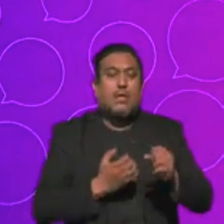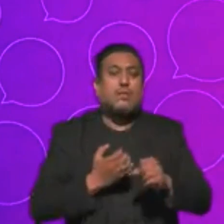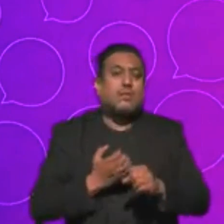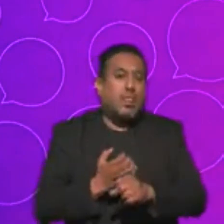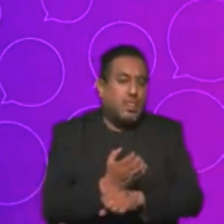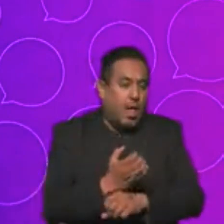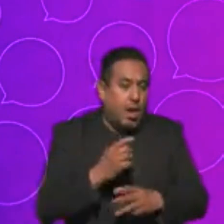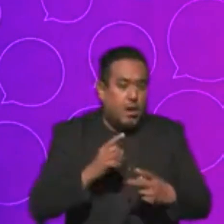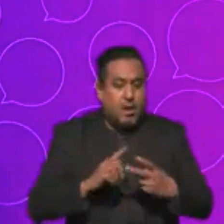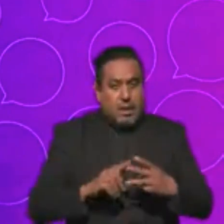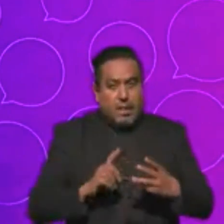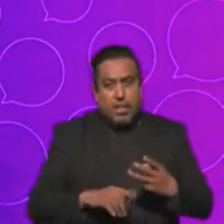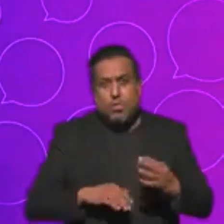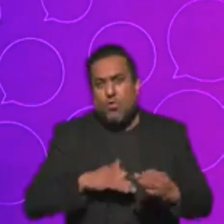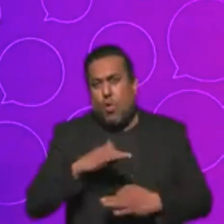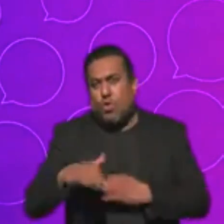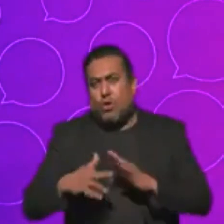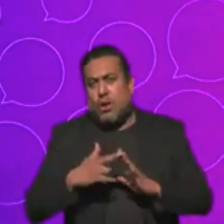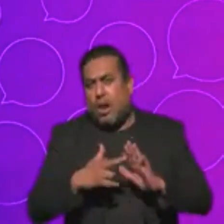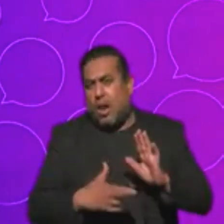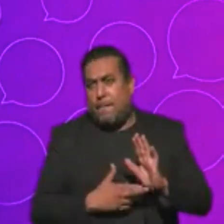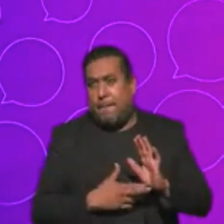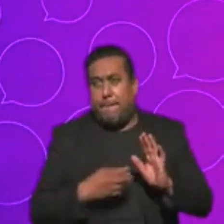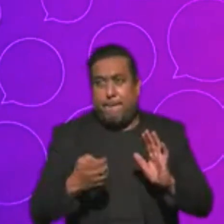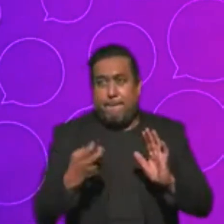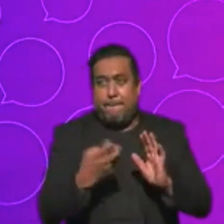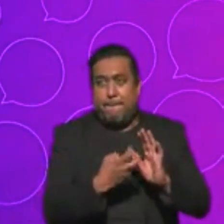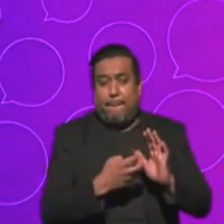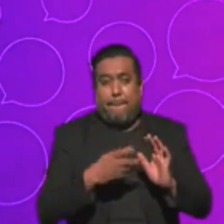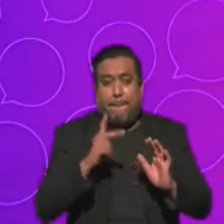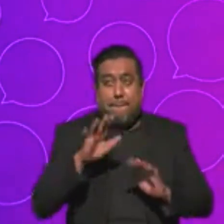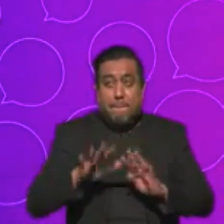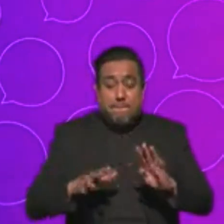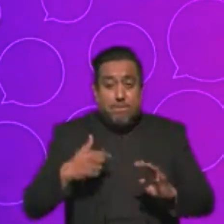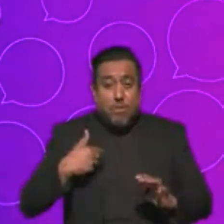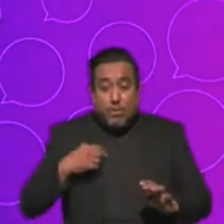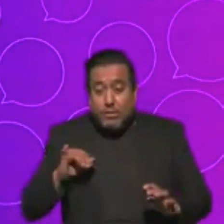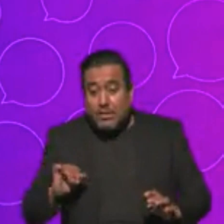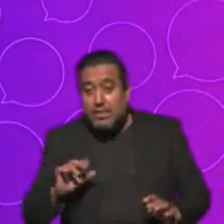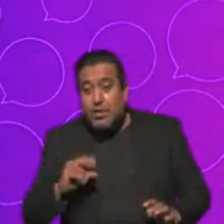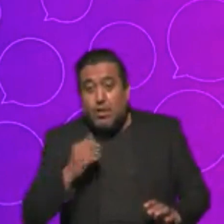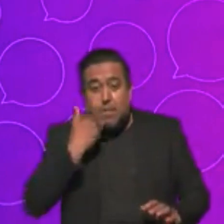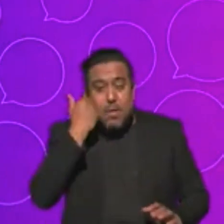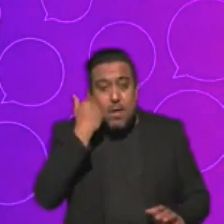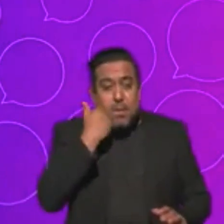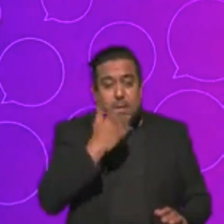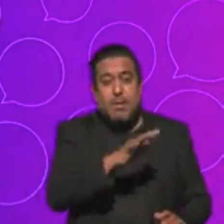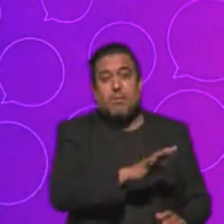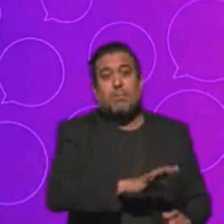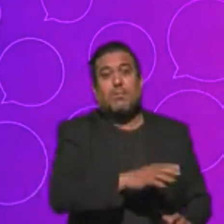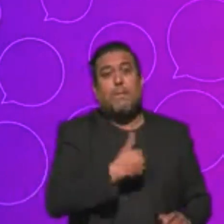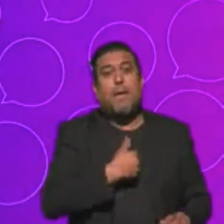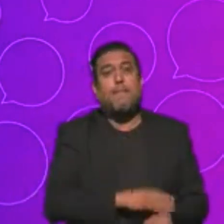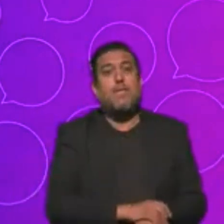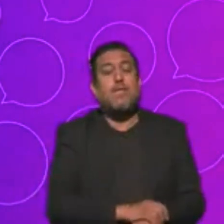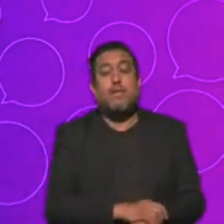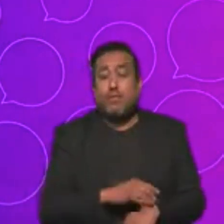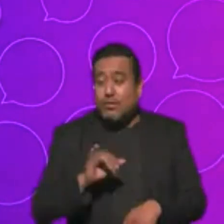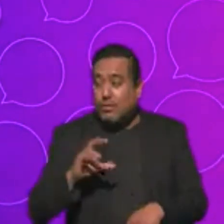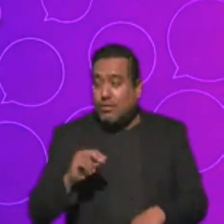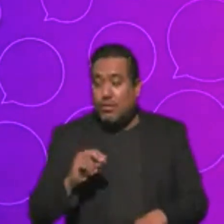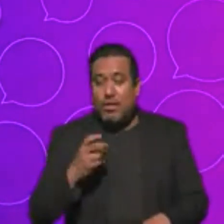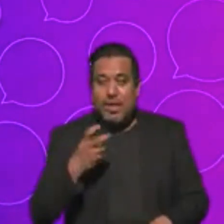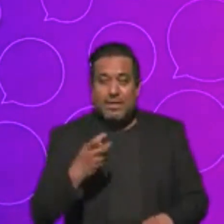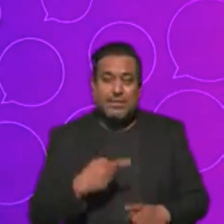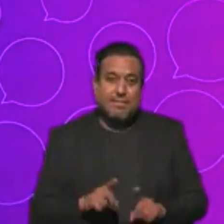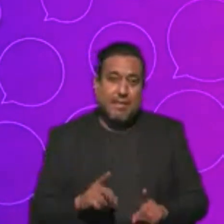Constitución Estatal y está toda la reglamentación que tenemos que a veces la aplicamos al contentillo o a lo que si conocemos a las personas o no pues es